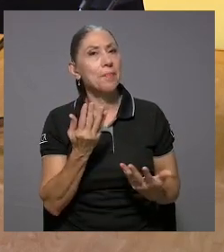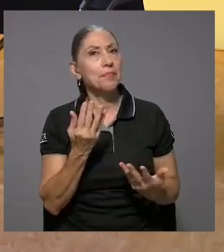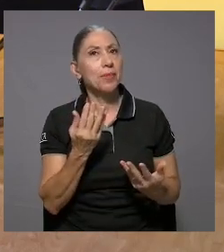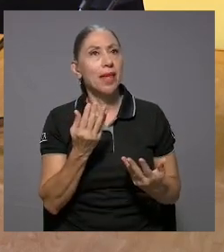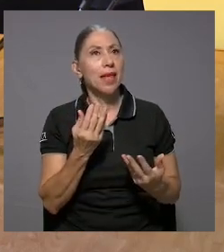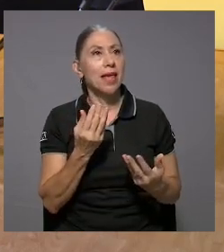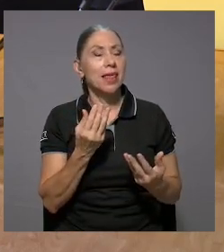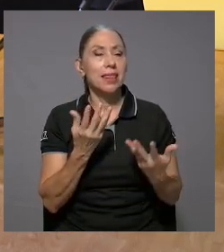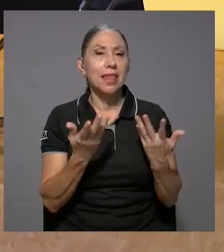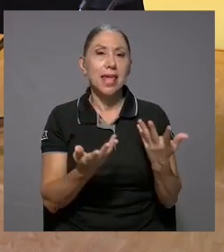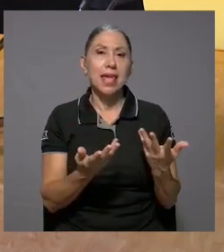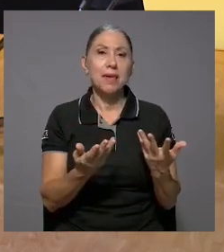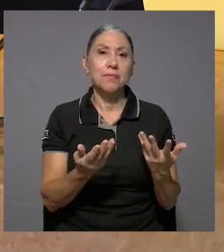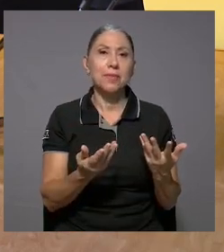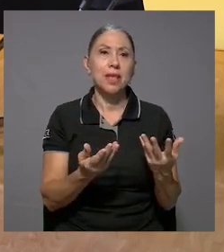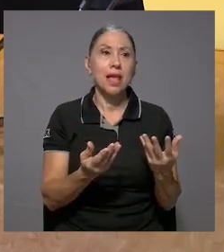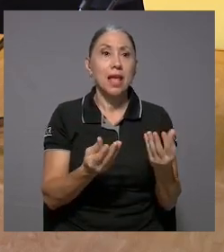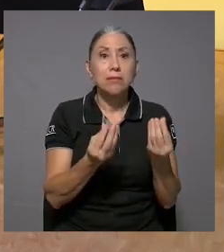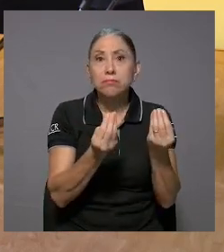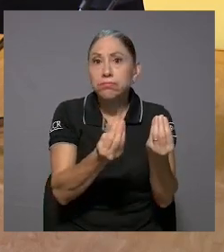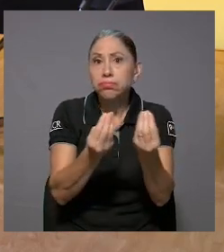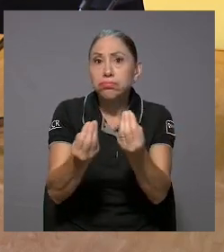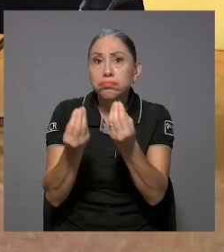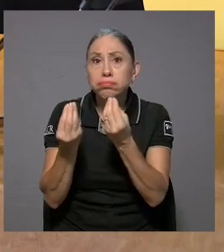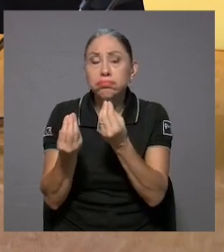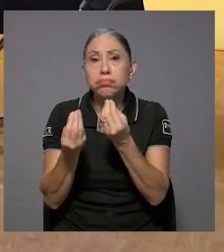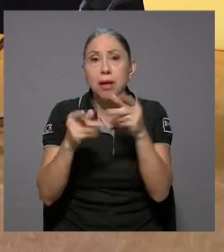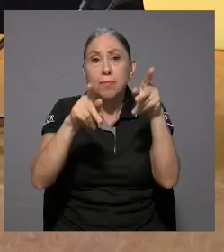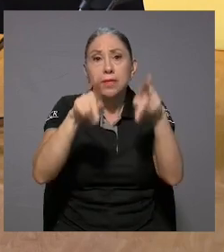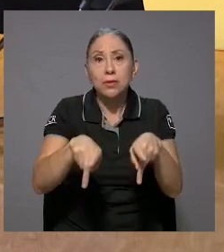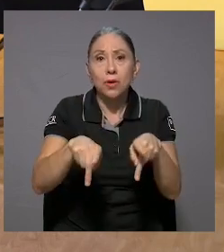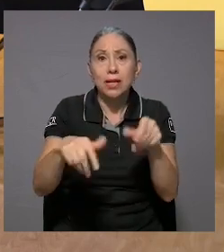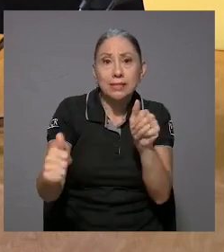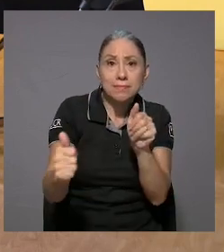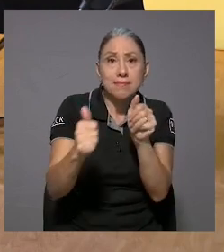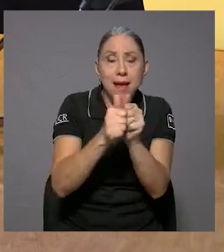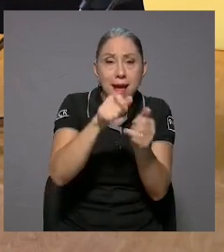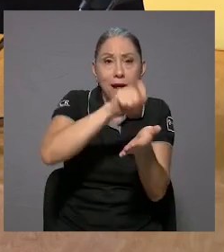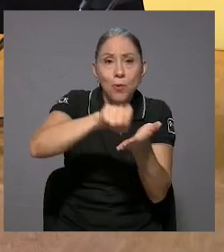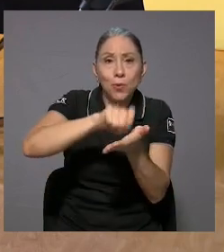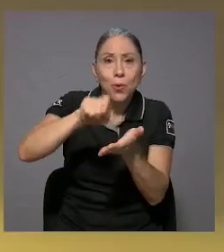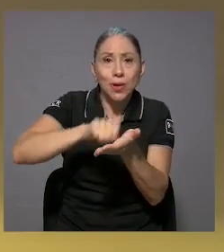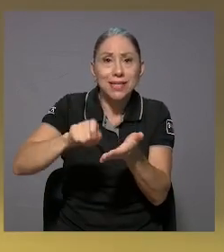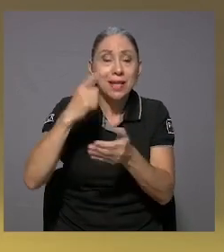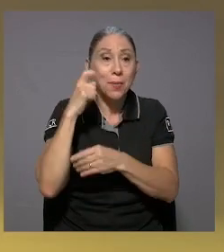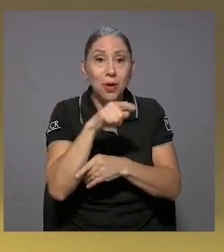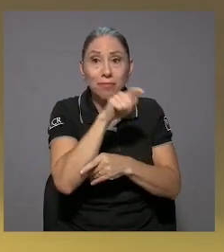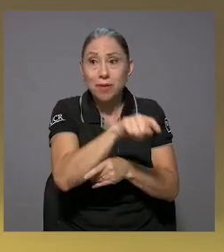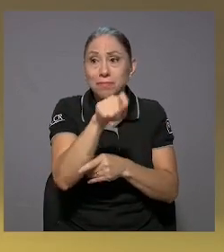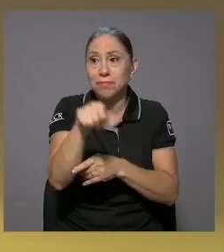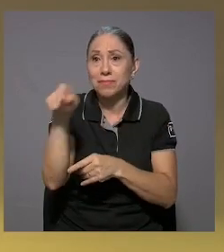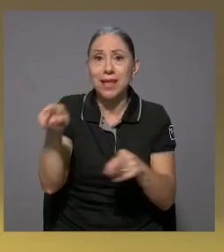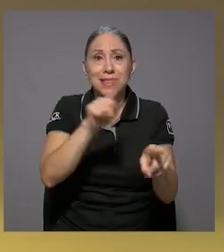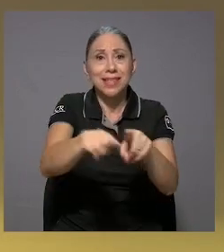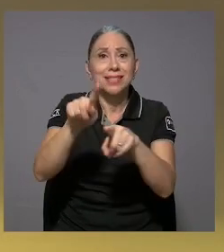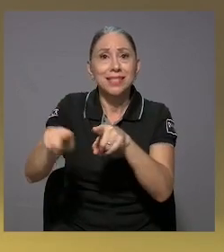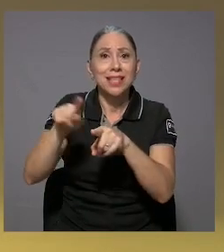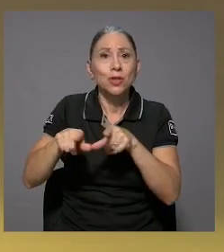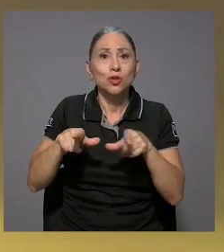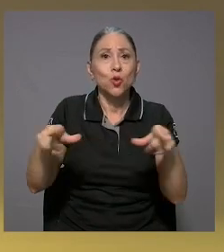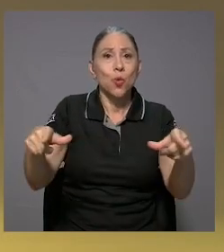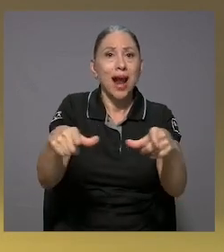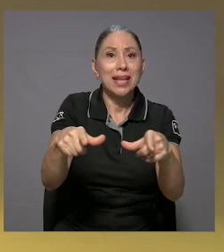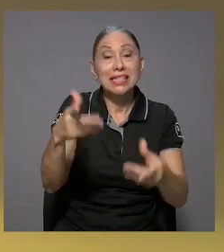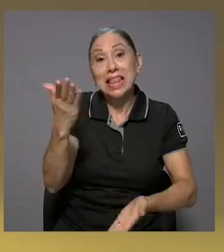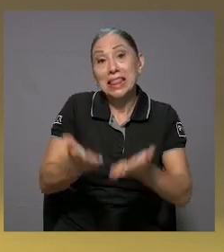¿Cómo ha sido la experiencia del número notable de coautores? Porque están